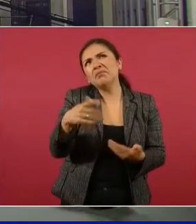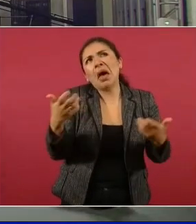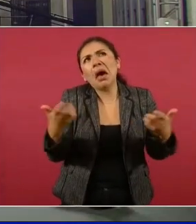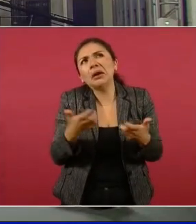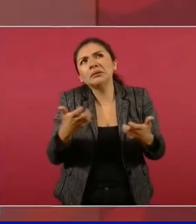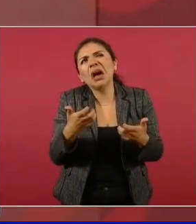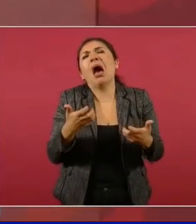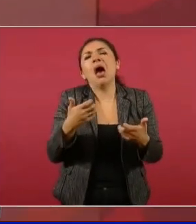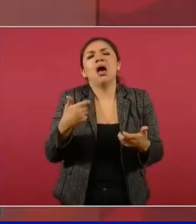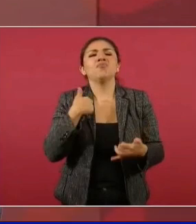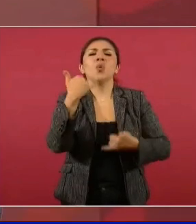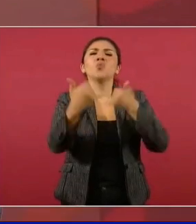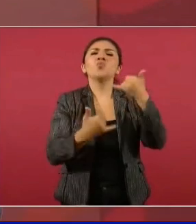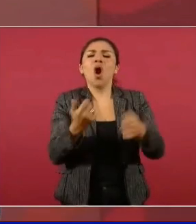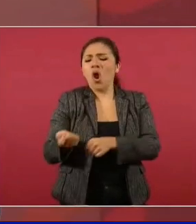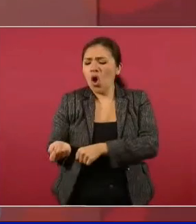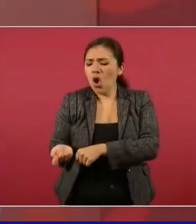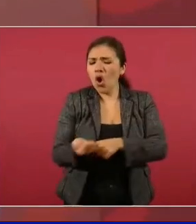ir a jugar golf.